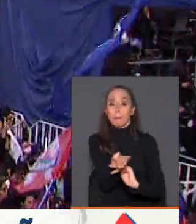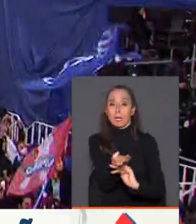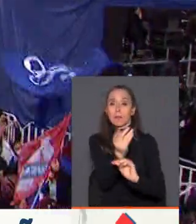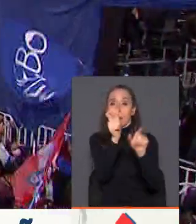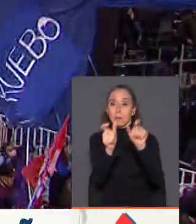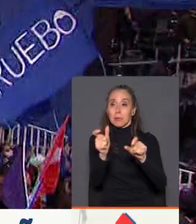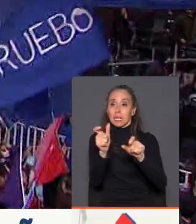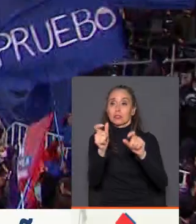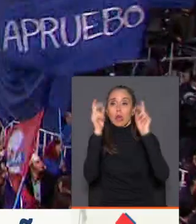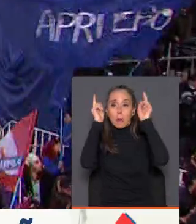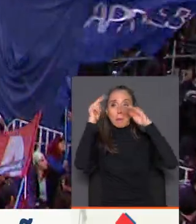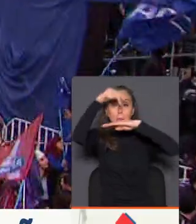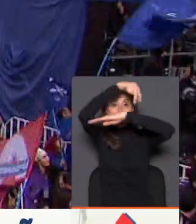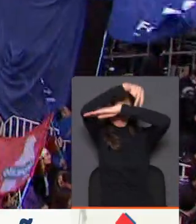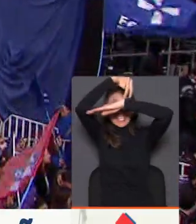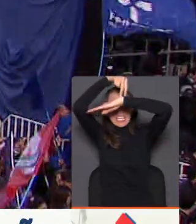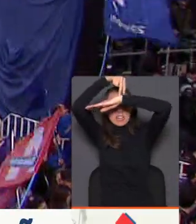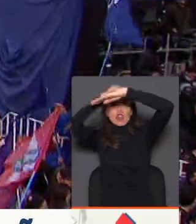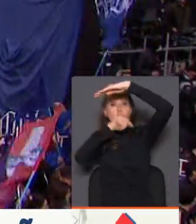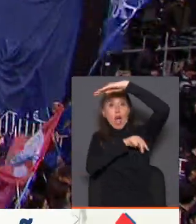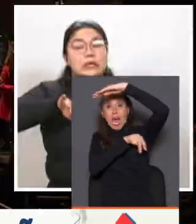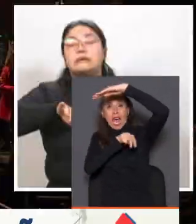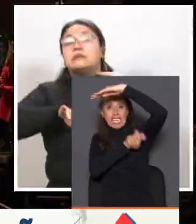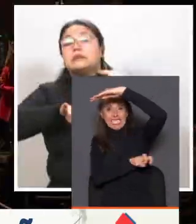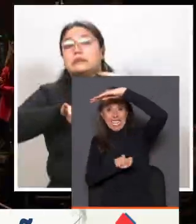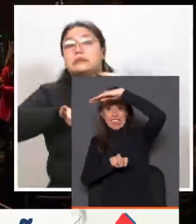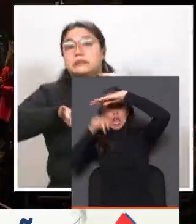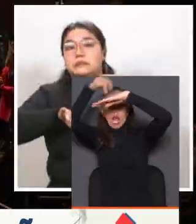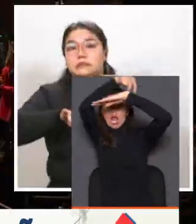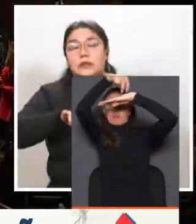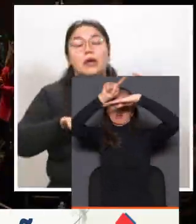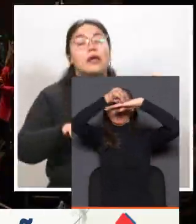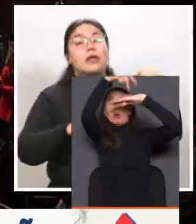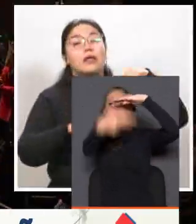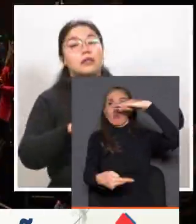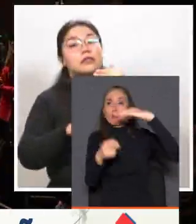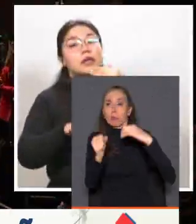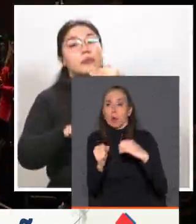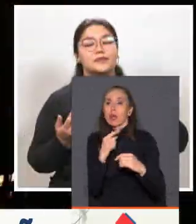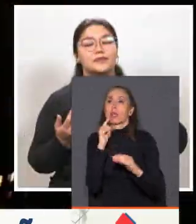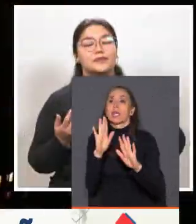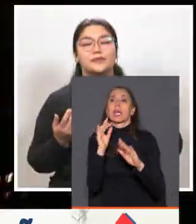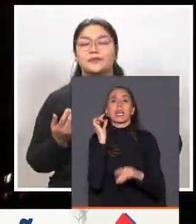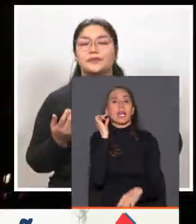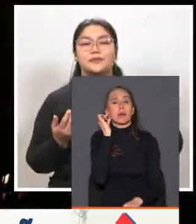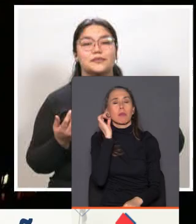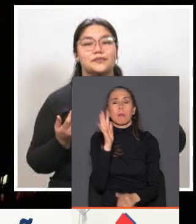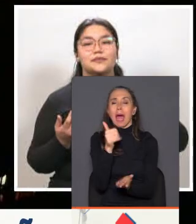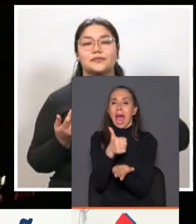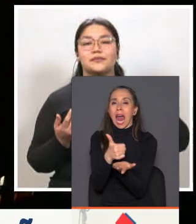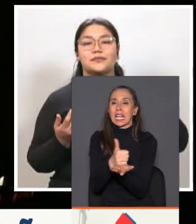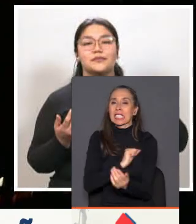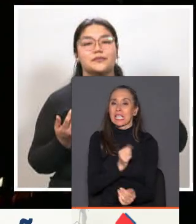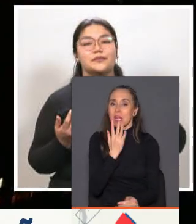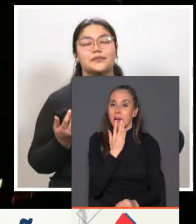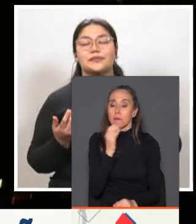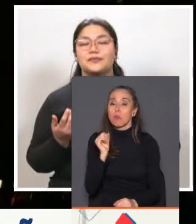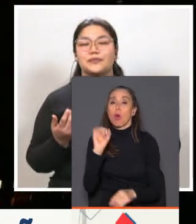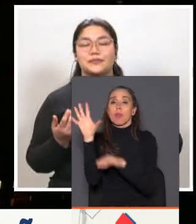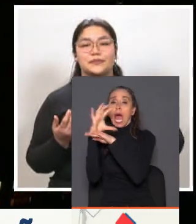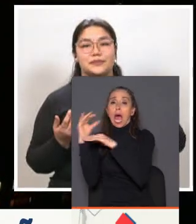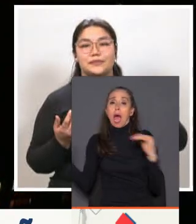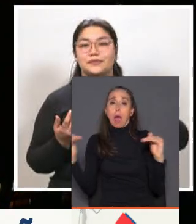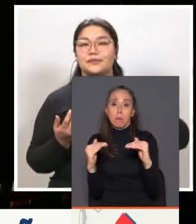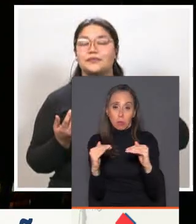del paradero, no queremos tener ningún accidente. Y va a llegar también los equipos de salud. Es que los organizadores incluso afirman que la